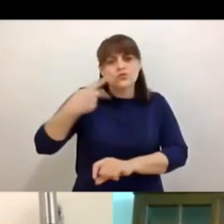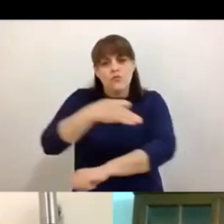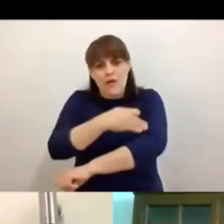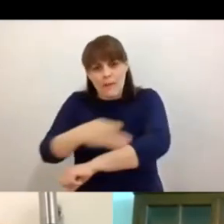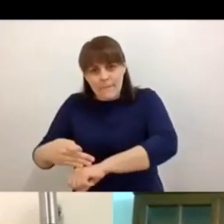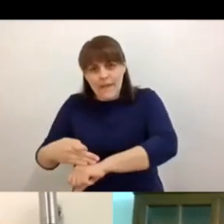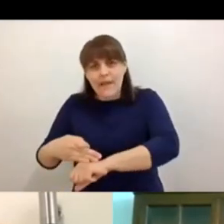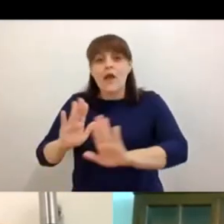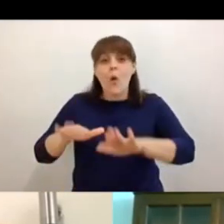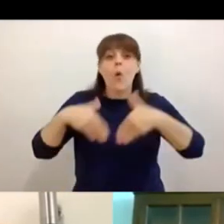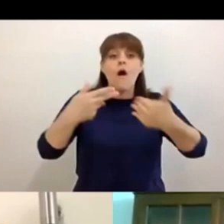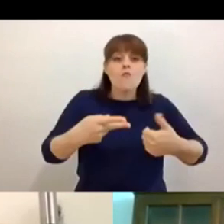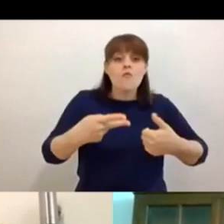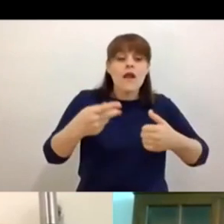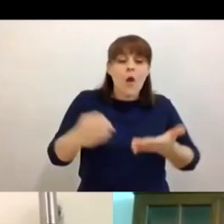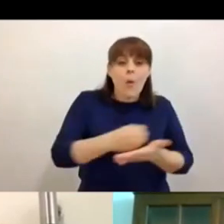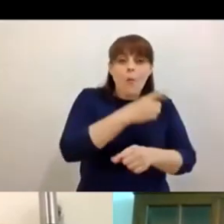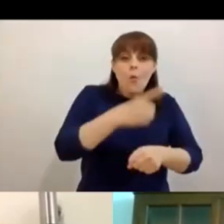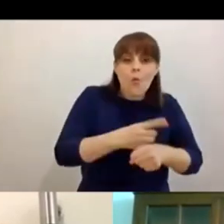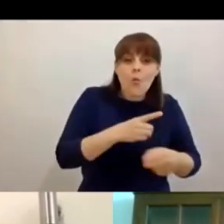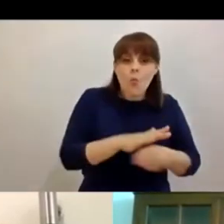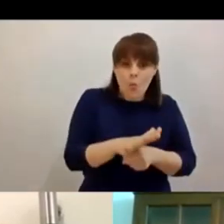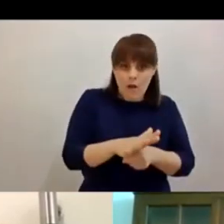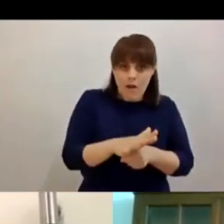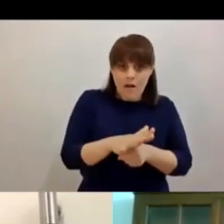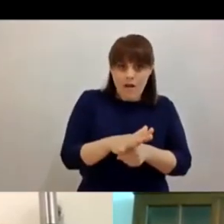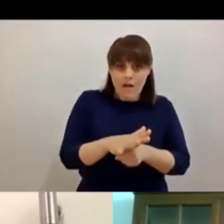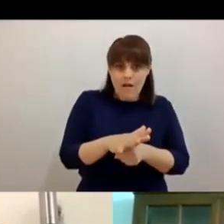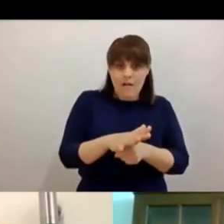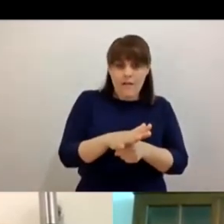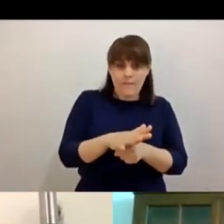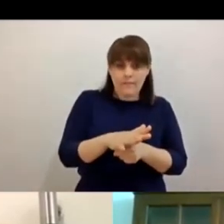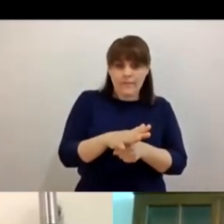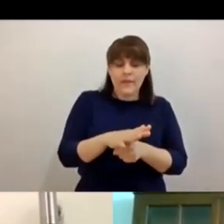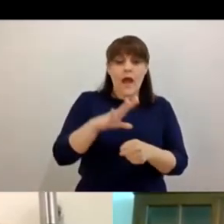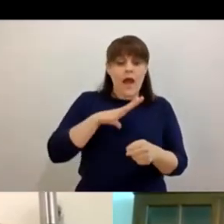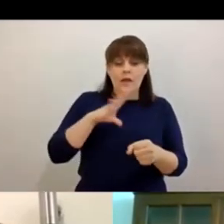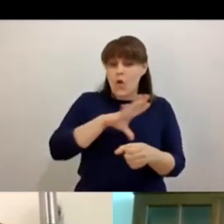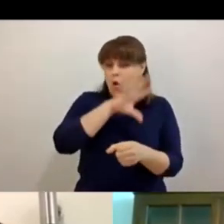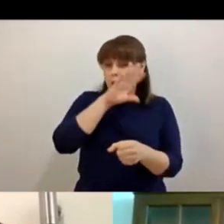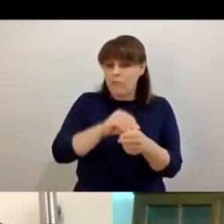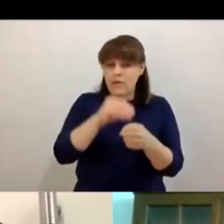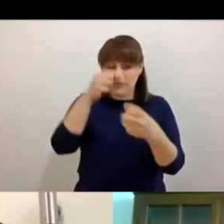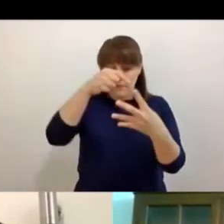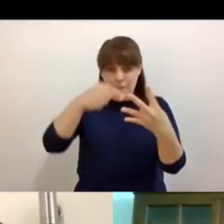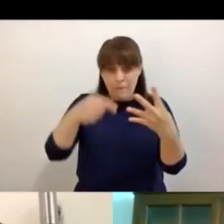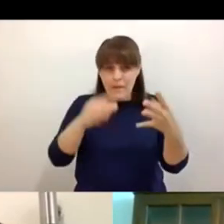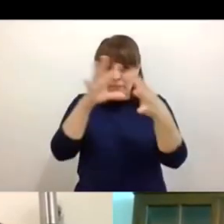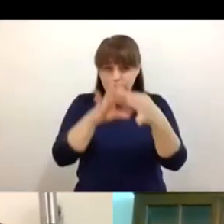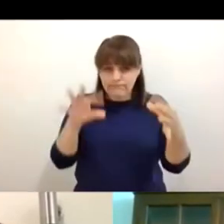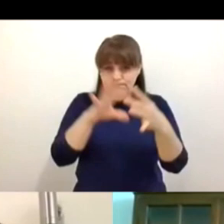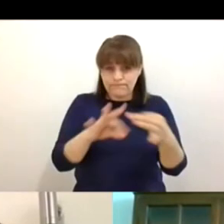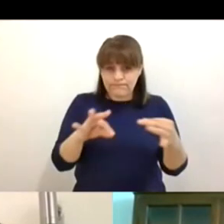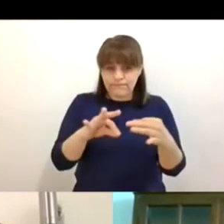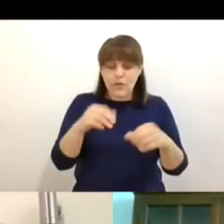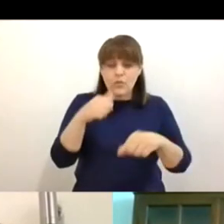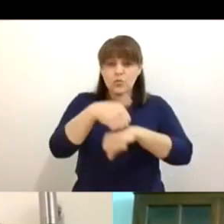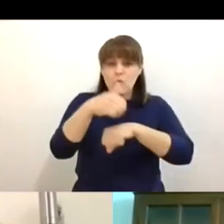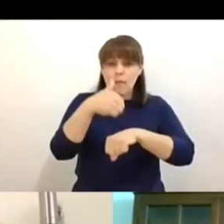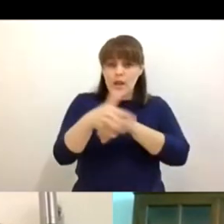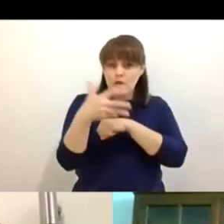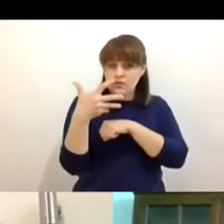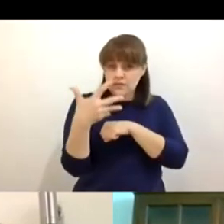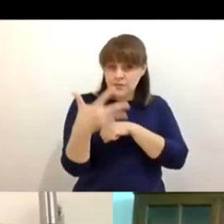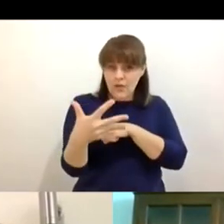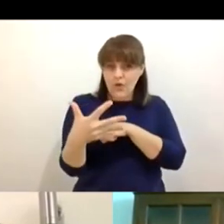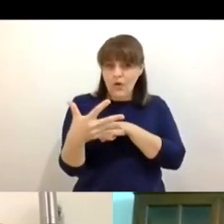preverse y que están dispuestas en la ley nacional. Tenemos un apartado completo, el título quinto, que habla precisamente del trabajo que